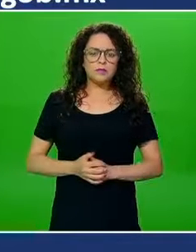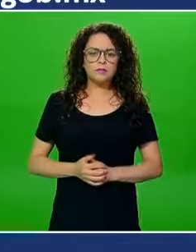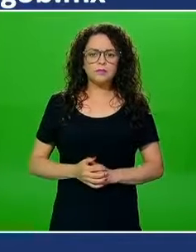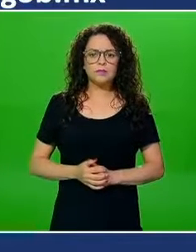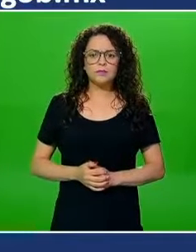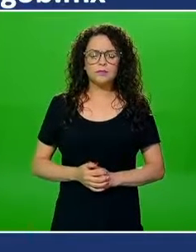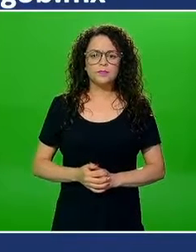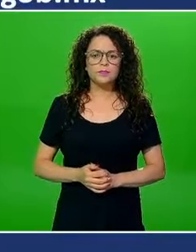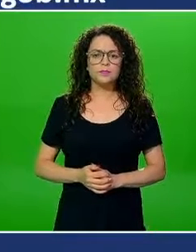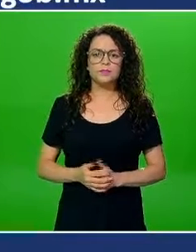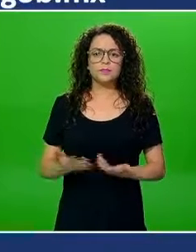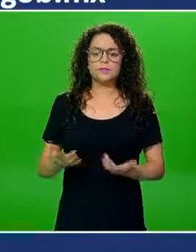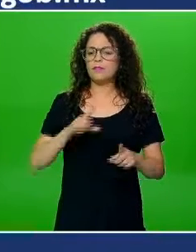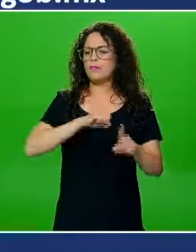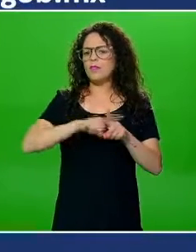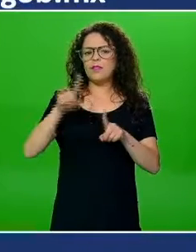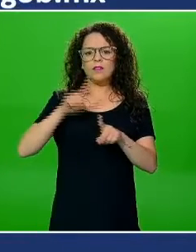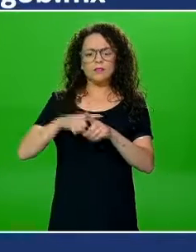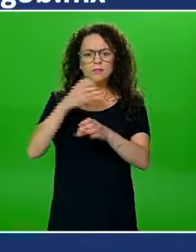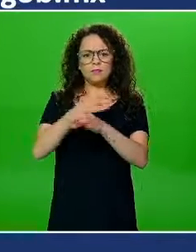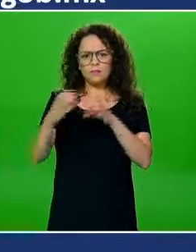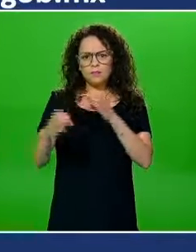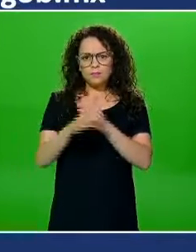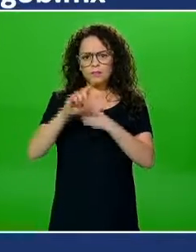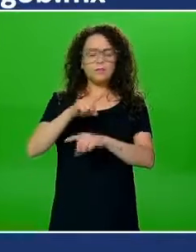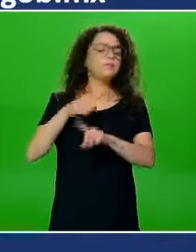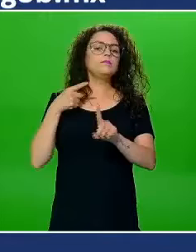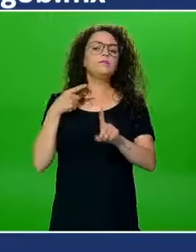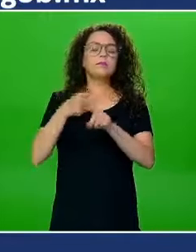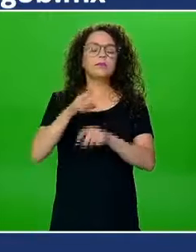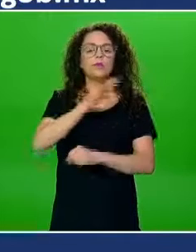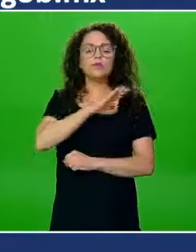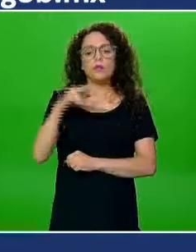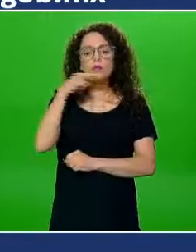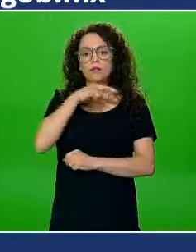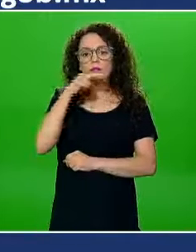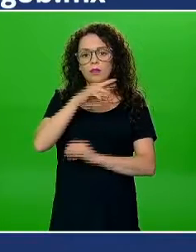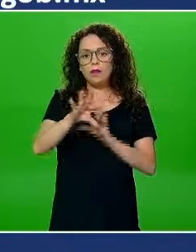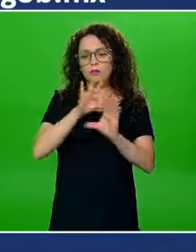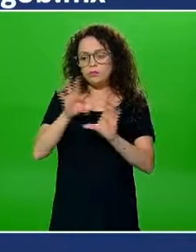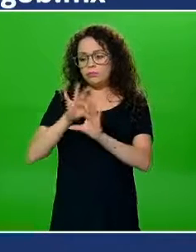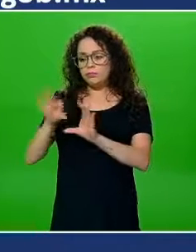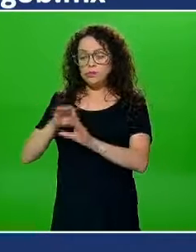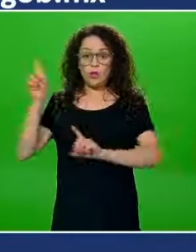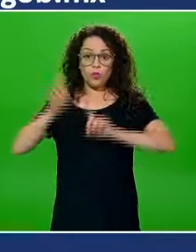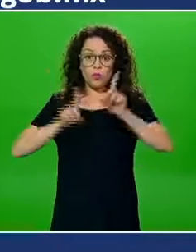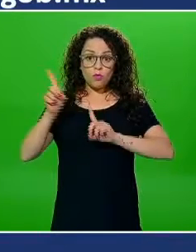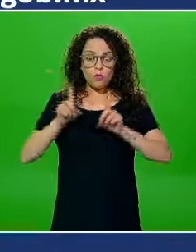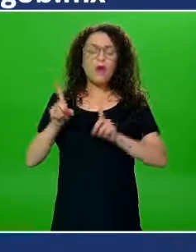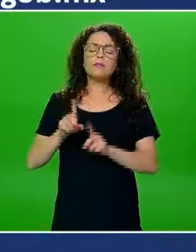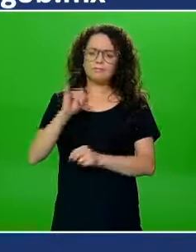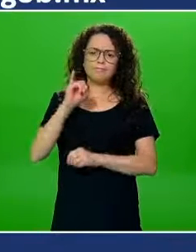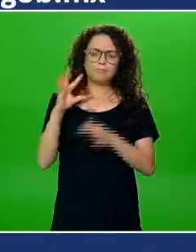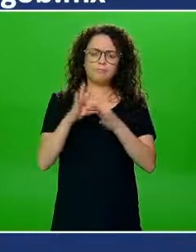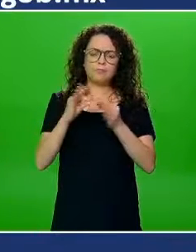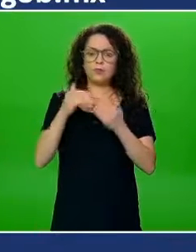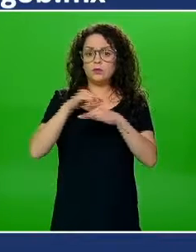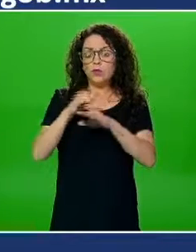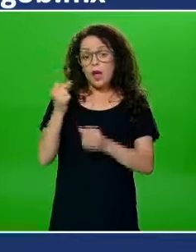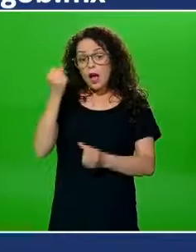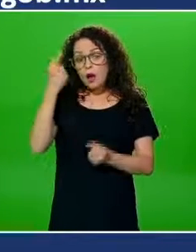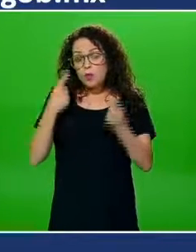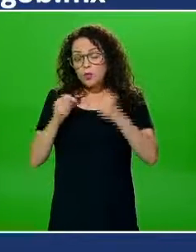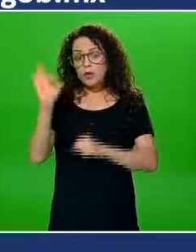tablas dinámicas, gráficas, en donde podrán también rápidamente resolver dudas que tengan sobre algunas de